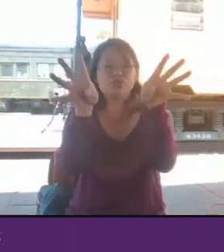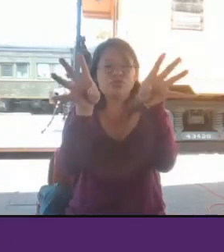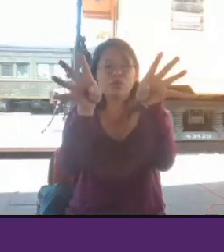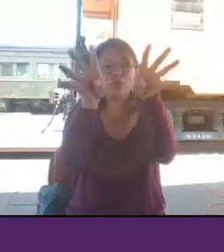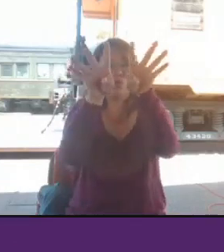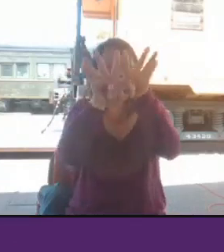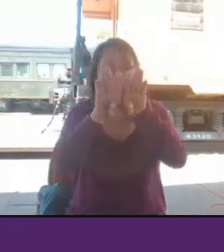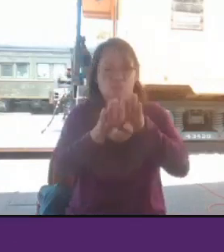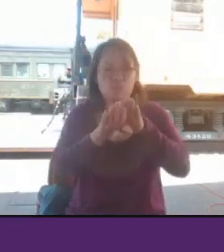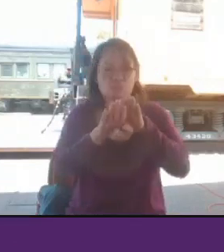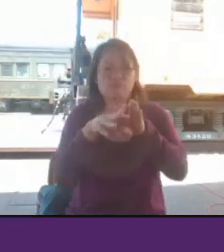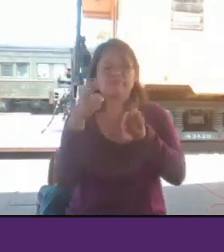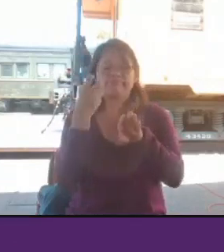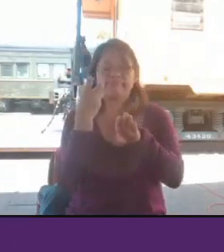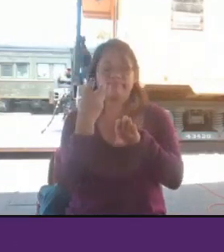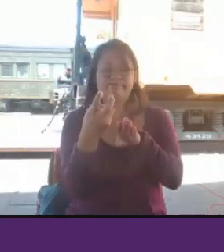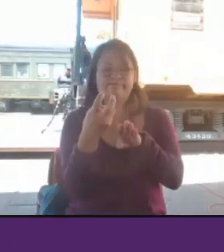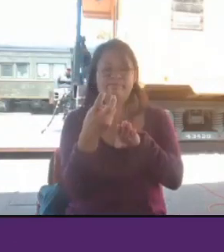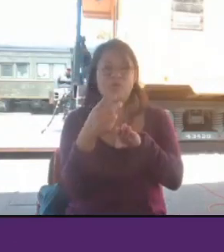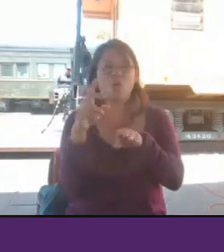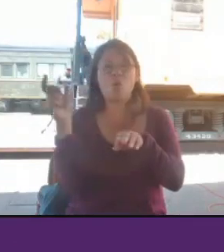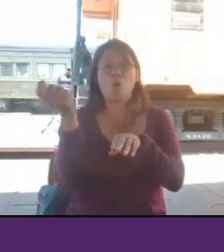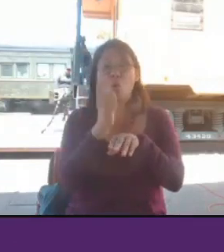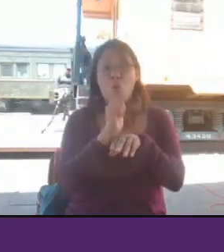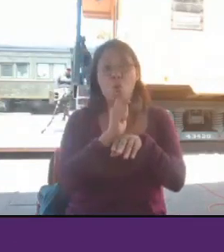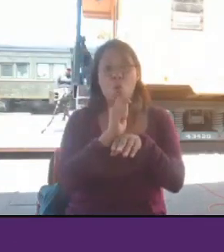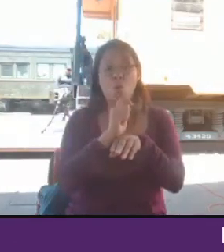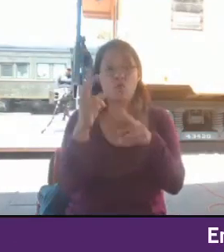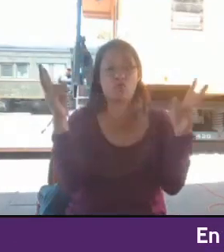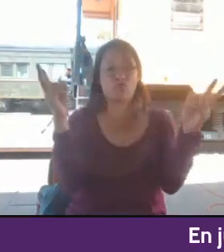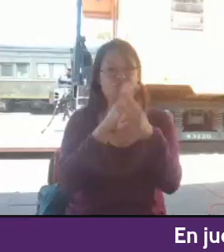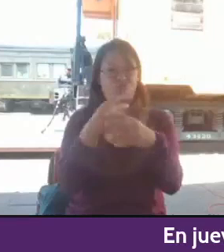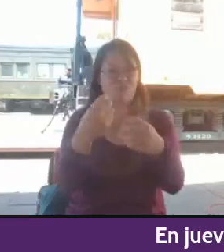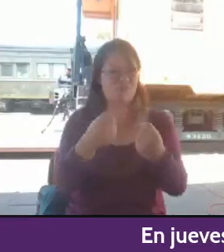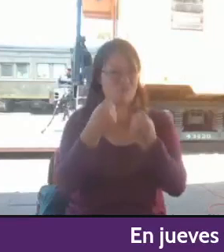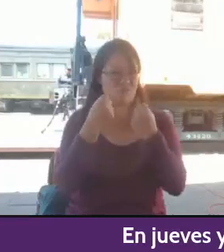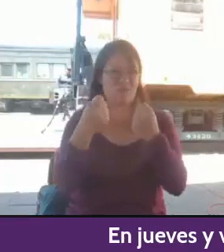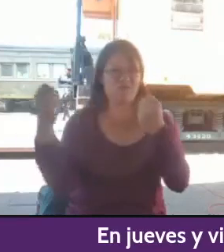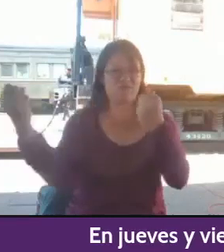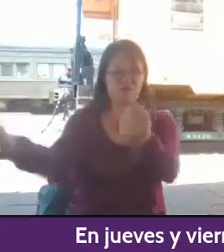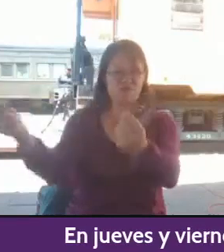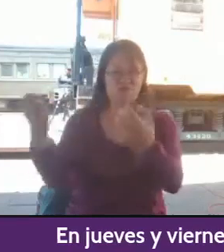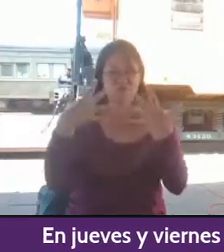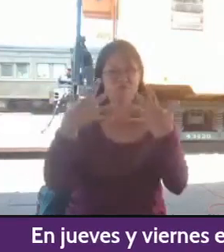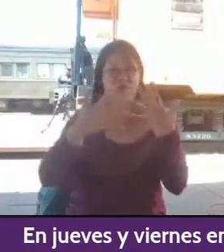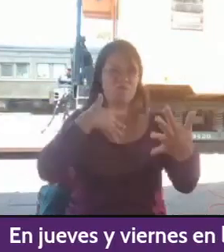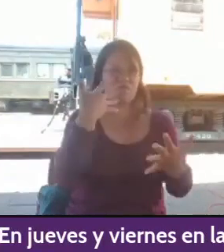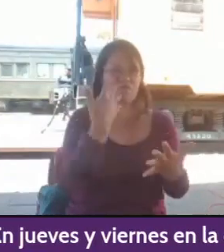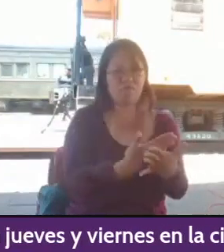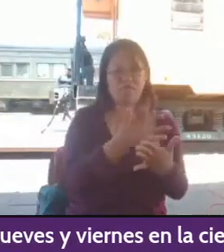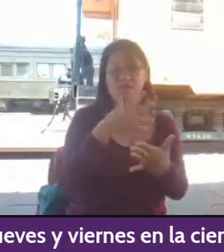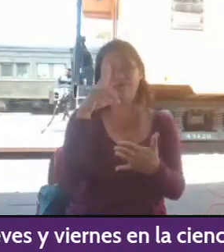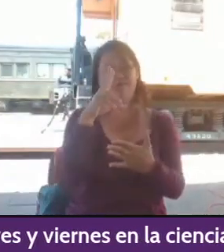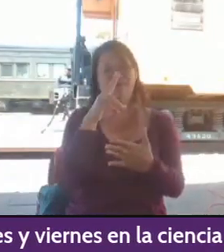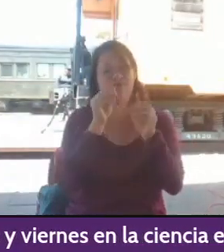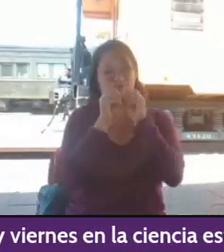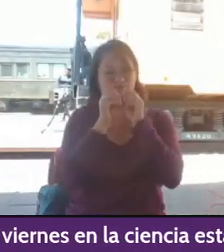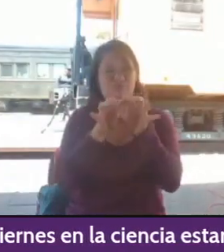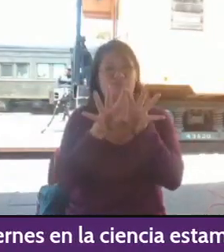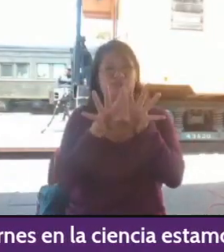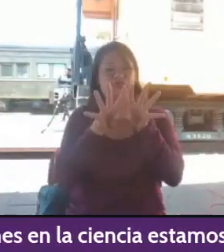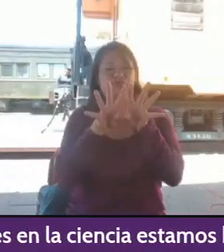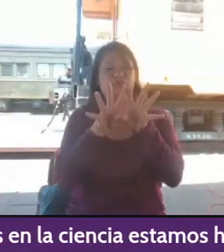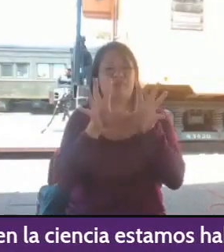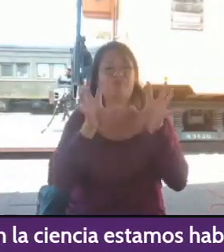de volar, si llega una corriente de aire y les golpea, que no las avienten al piso, sino que pueden seguir volando. Otra más, por favor. Bueno, ahí están barbas